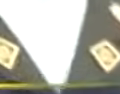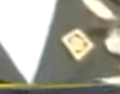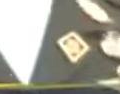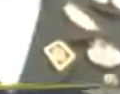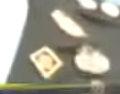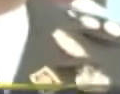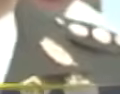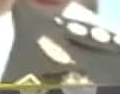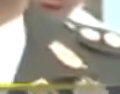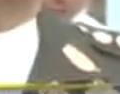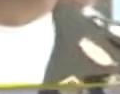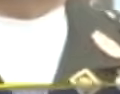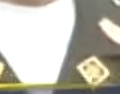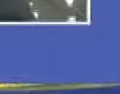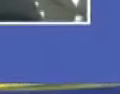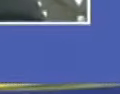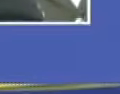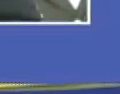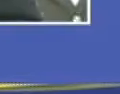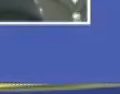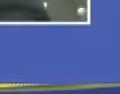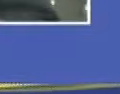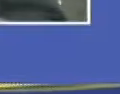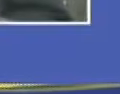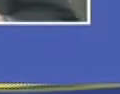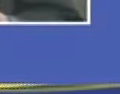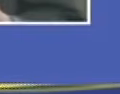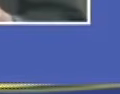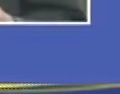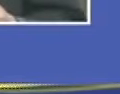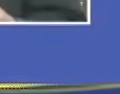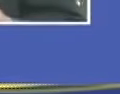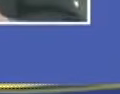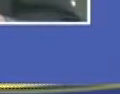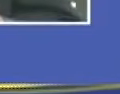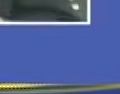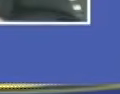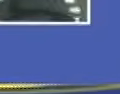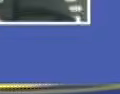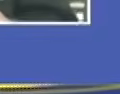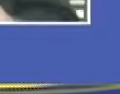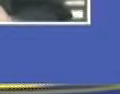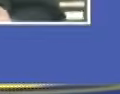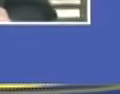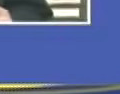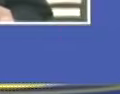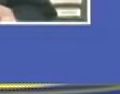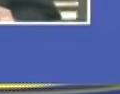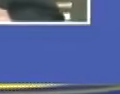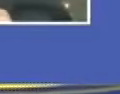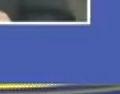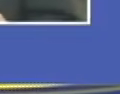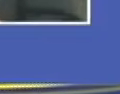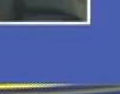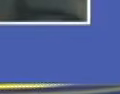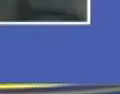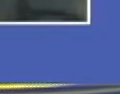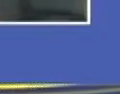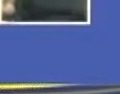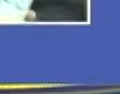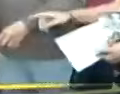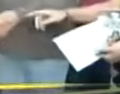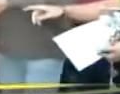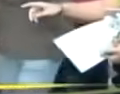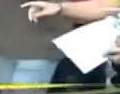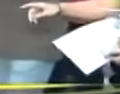Clap. Clap, clap. Clap, clap, porque había una crema arroz poli, se llamaba. ¿Ah? Esta es clap.